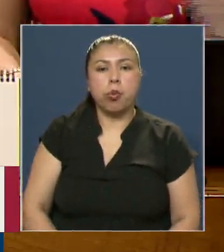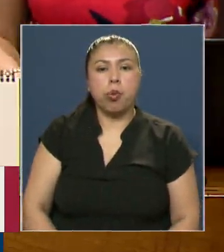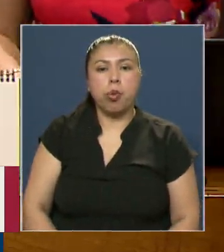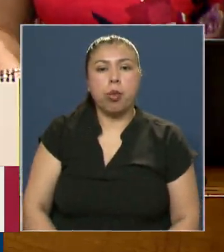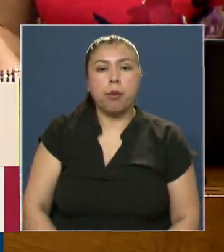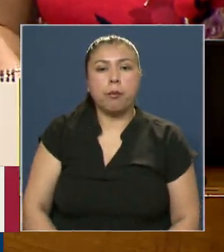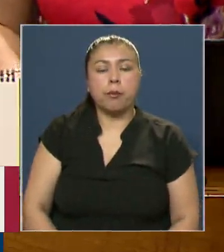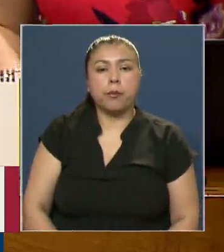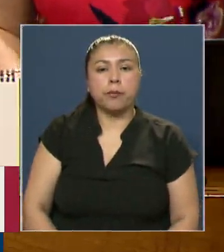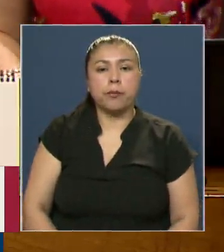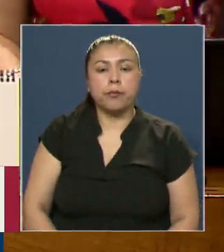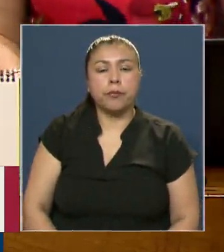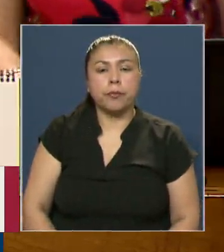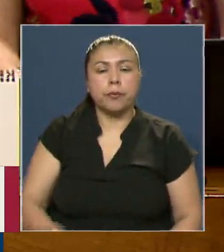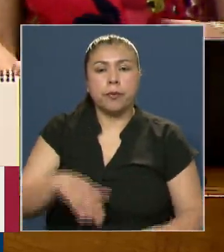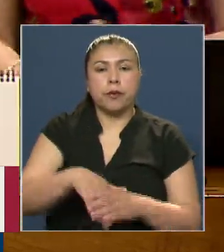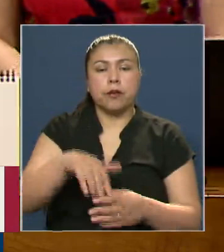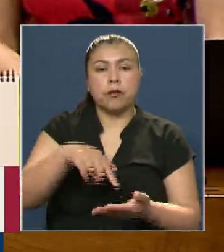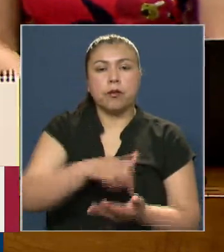las señoras y señores diputados.